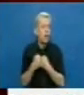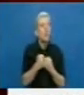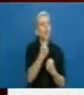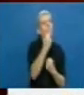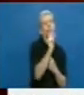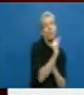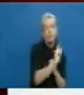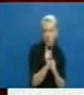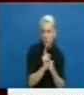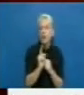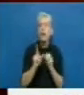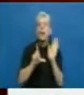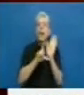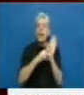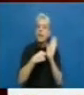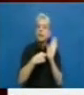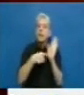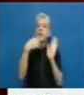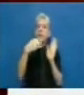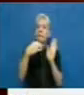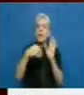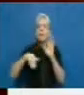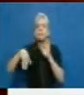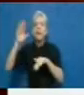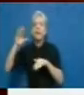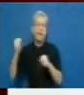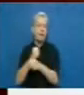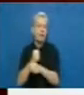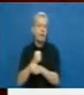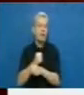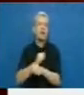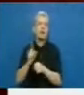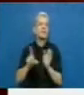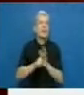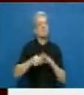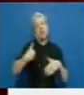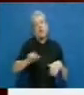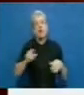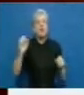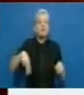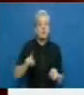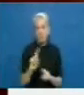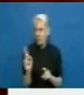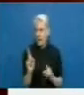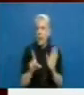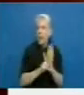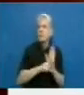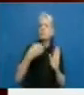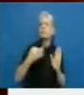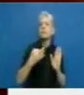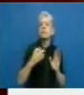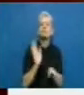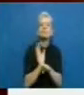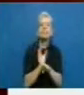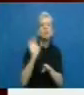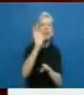Y que te pide leyes que se aprueben con una mayoría especial, no como una ley simple. Y eso hace que en una mesa estén sentados todos,